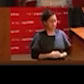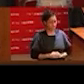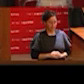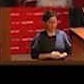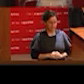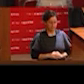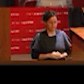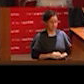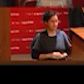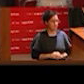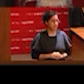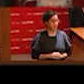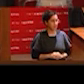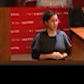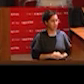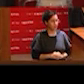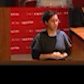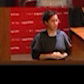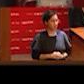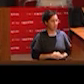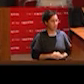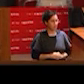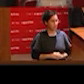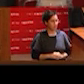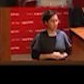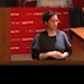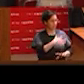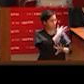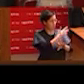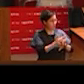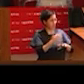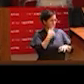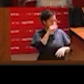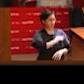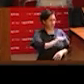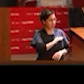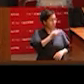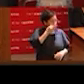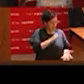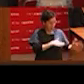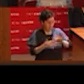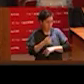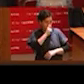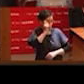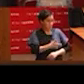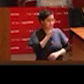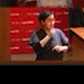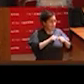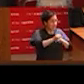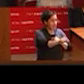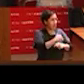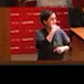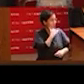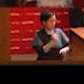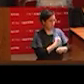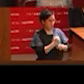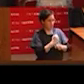formativo todo esto que que creemos que es mucho no serviría para nada no serviría para nada si noos estuviésemos trabajando